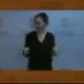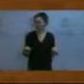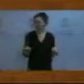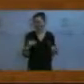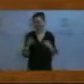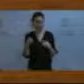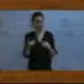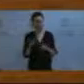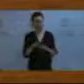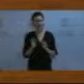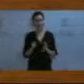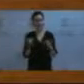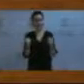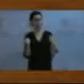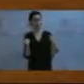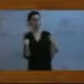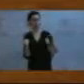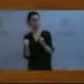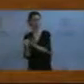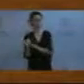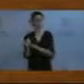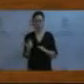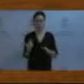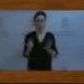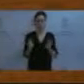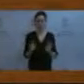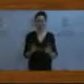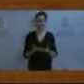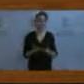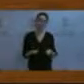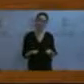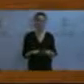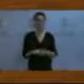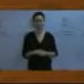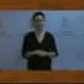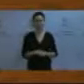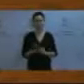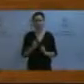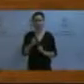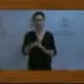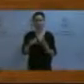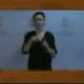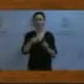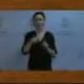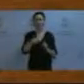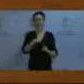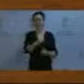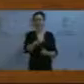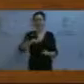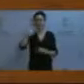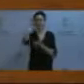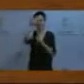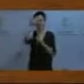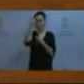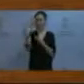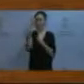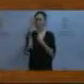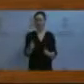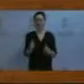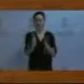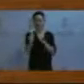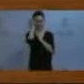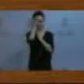distintos responsables o gerentes de cada sociedad o entidad pública, ¿no? Y además, yo creo que tenemos que hacer una reflexión, que